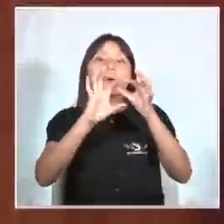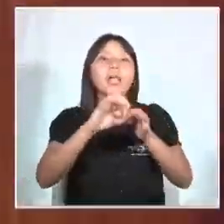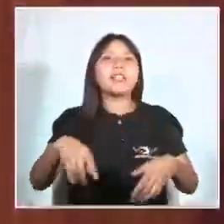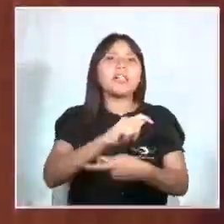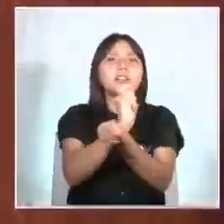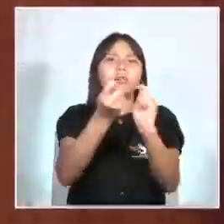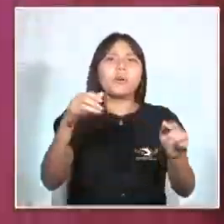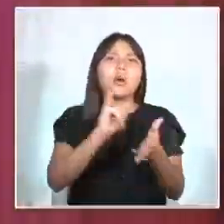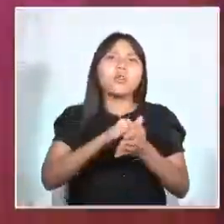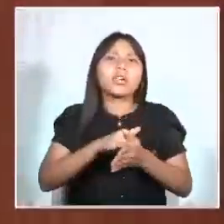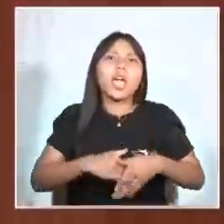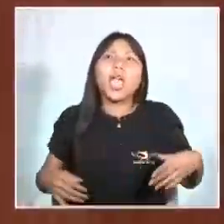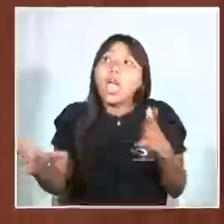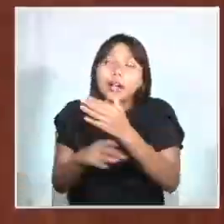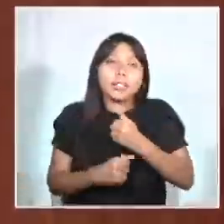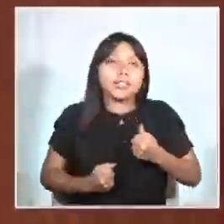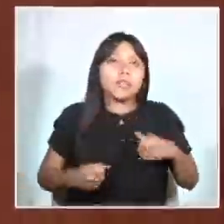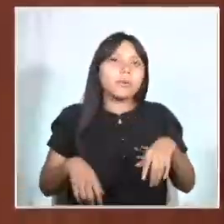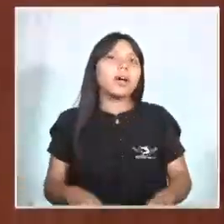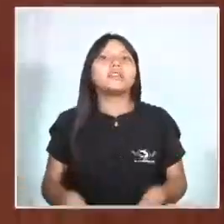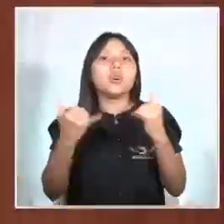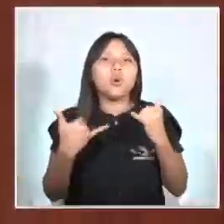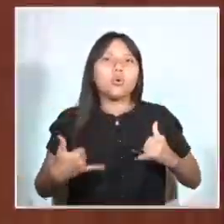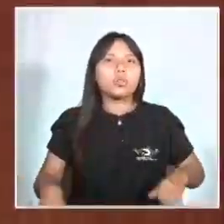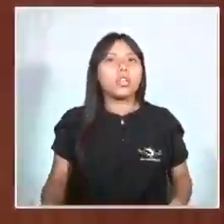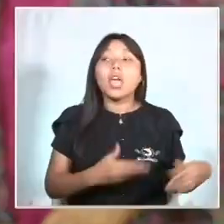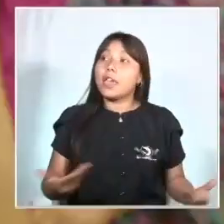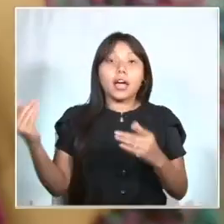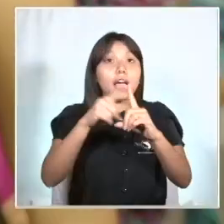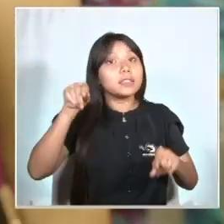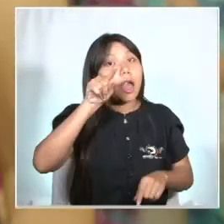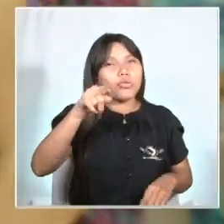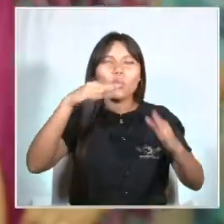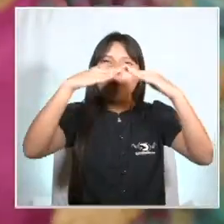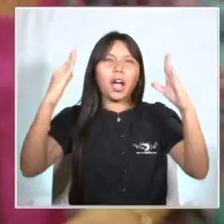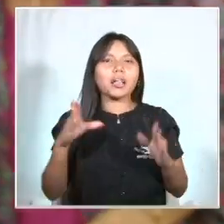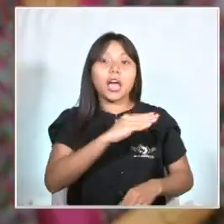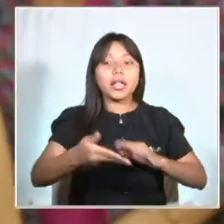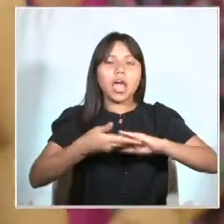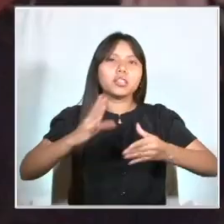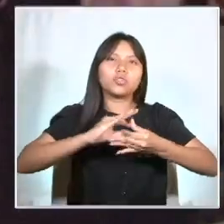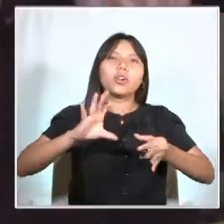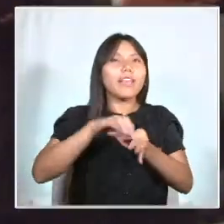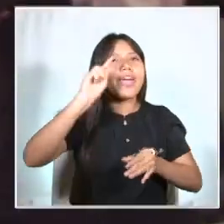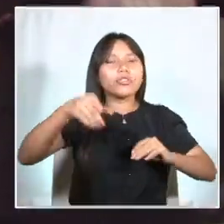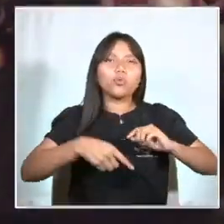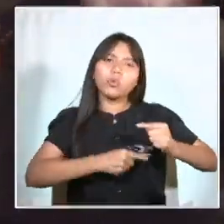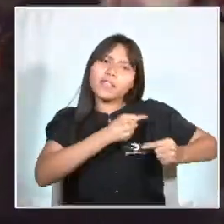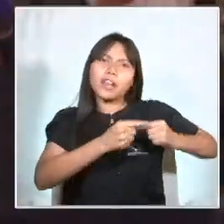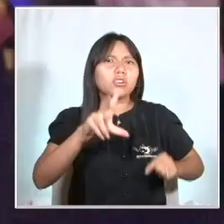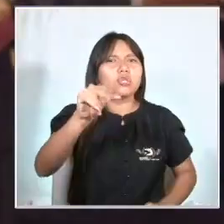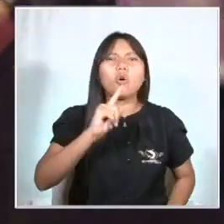recibas en este fin de semana, llevarás a tu casa y la historia de tus generaciones no será